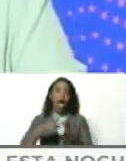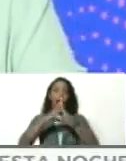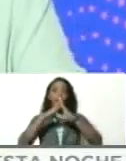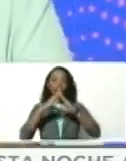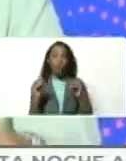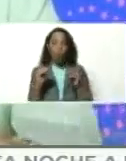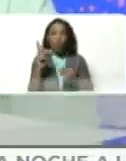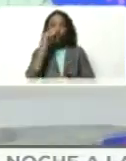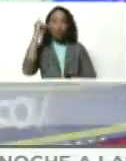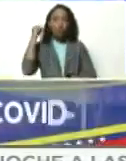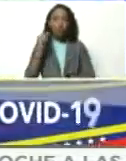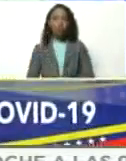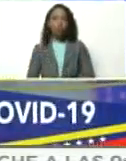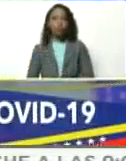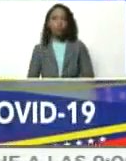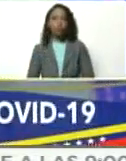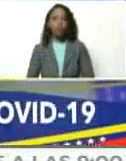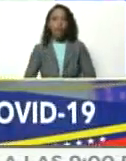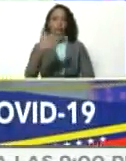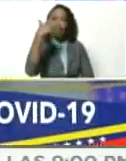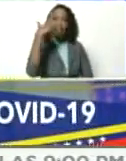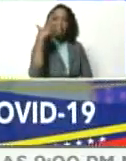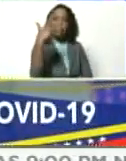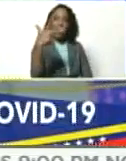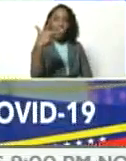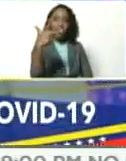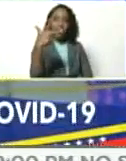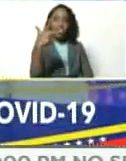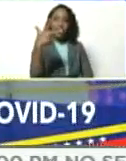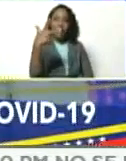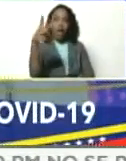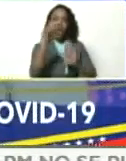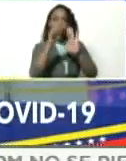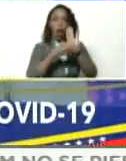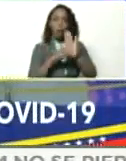todas, tres elementos clave.